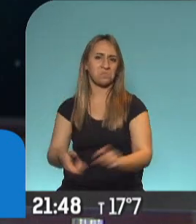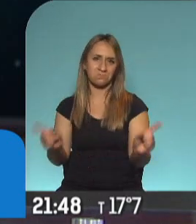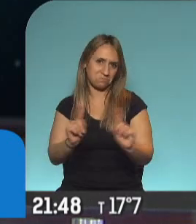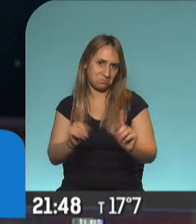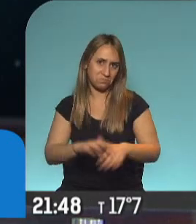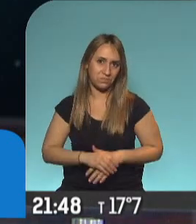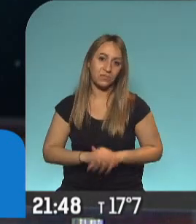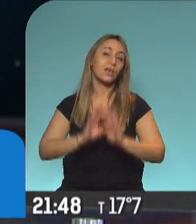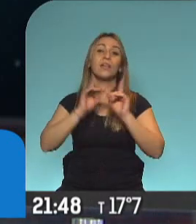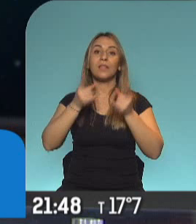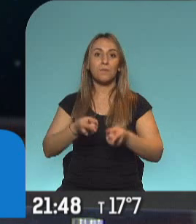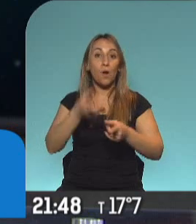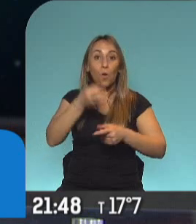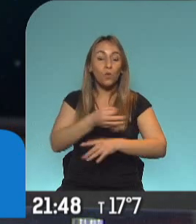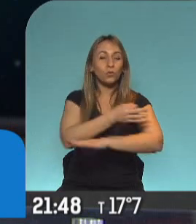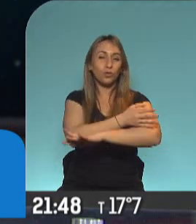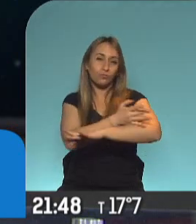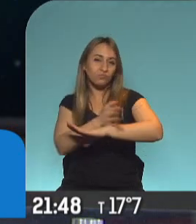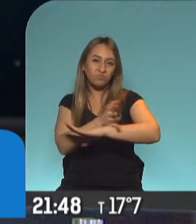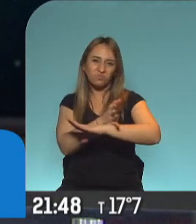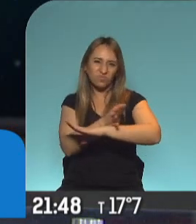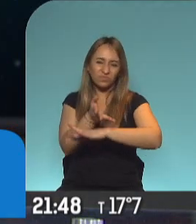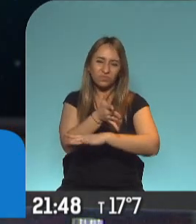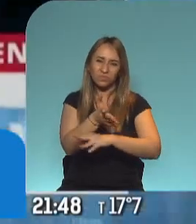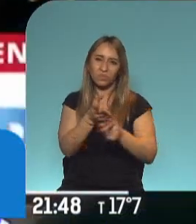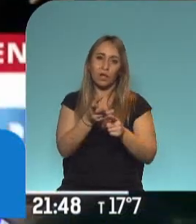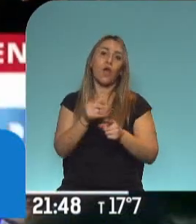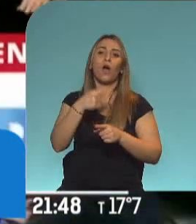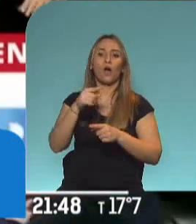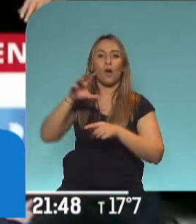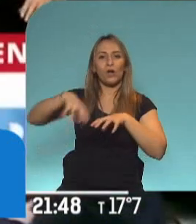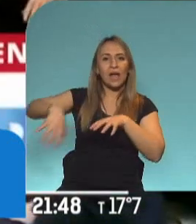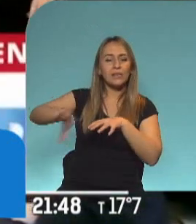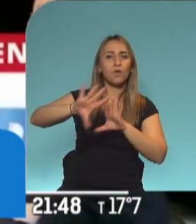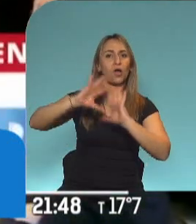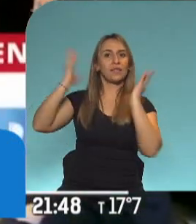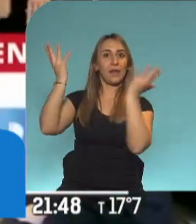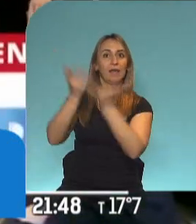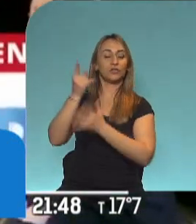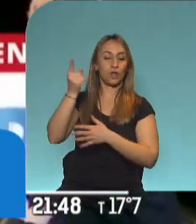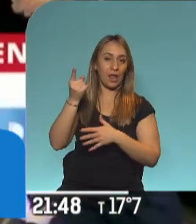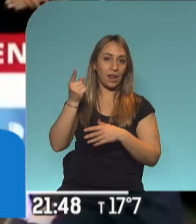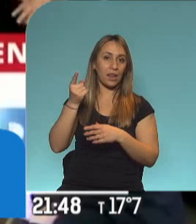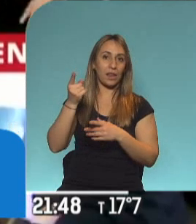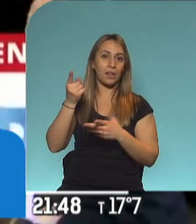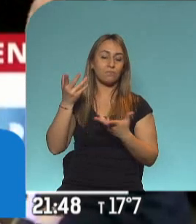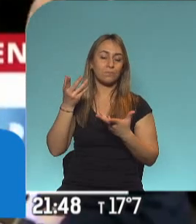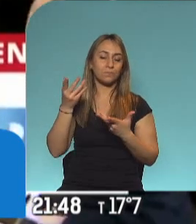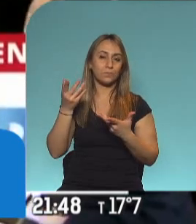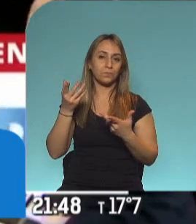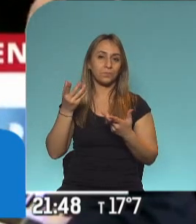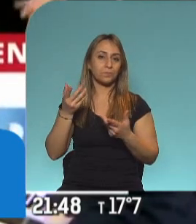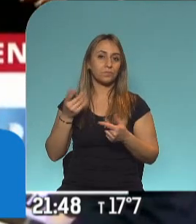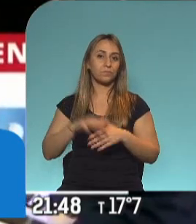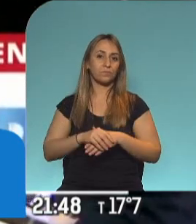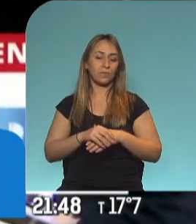también ocurrió que organismos internacionales se han expresado a favor